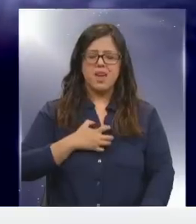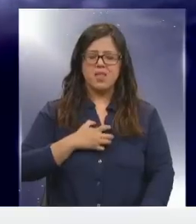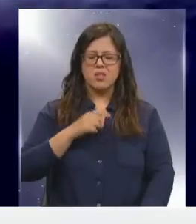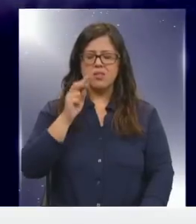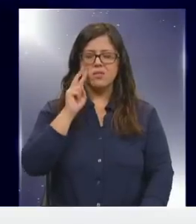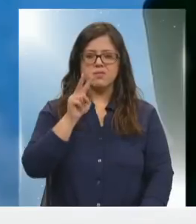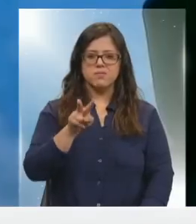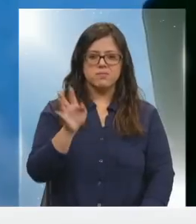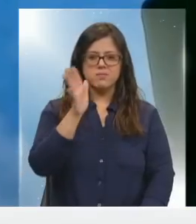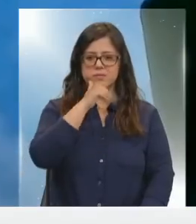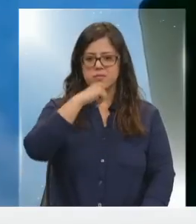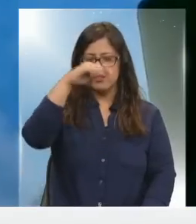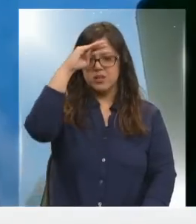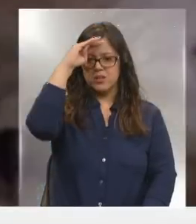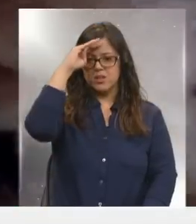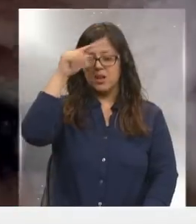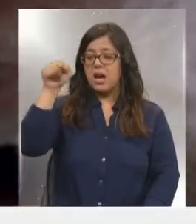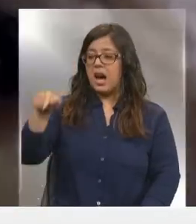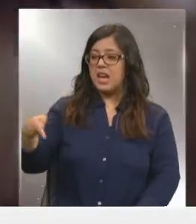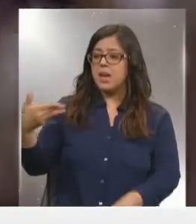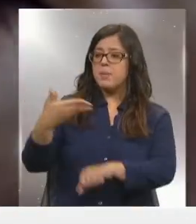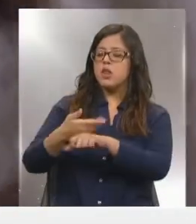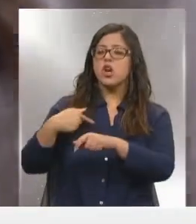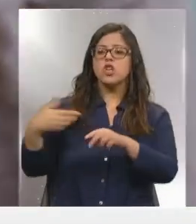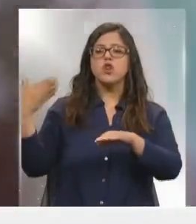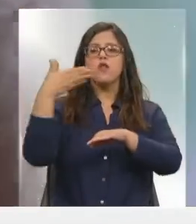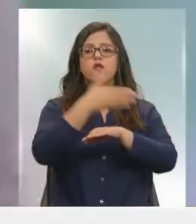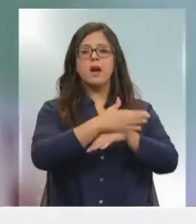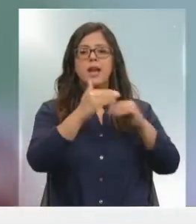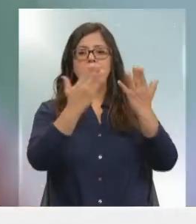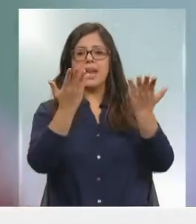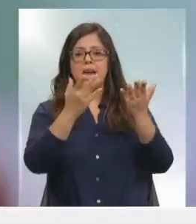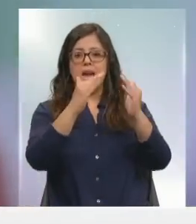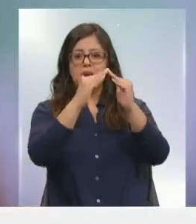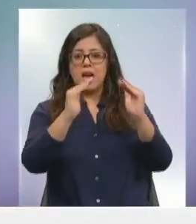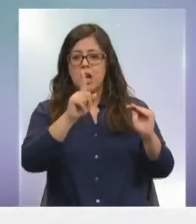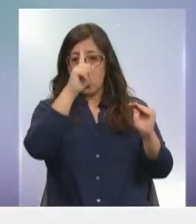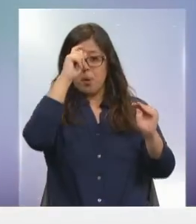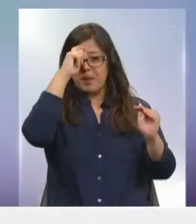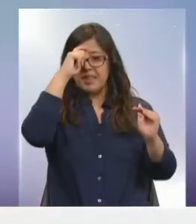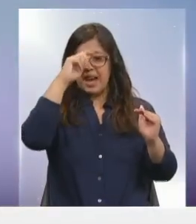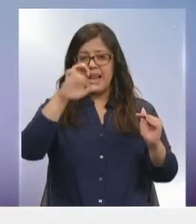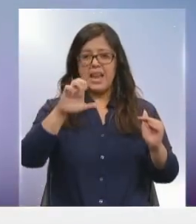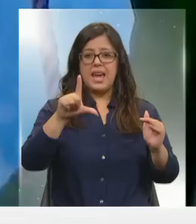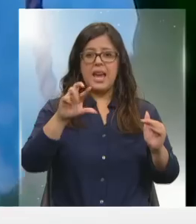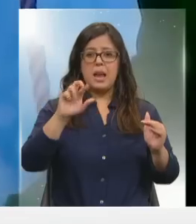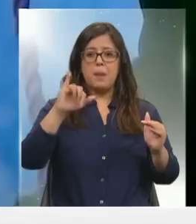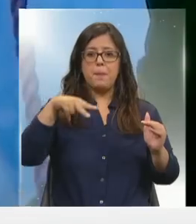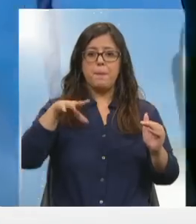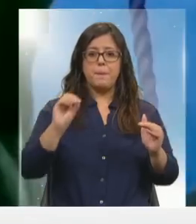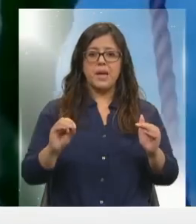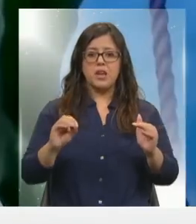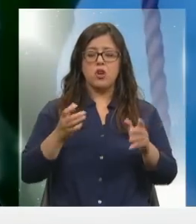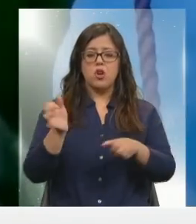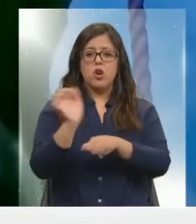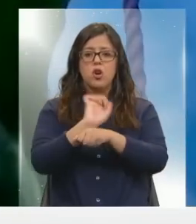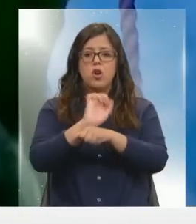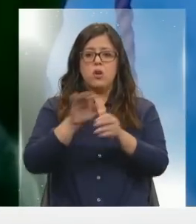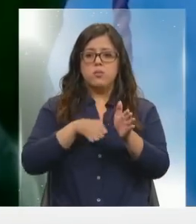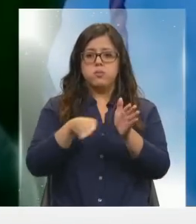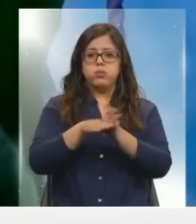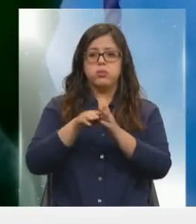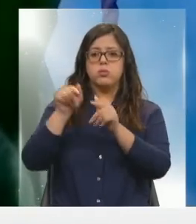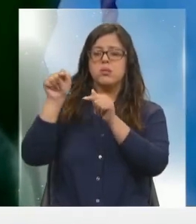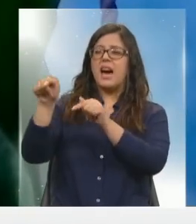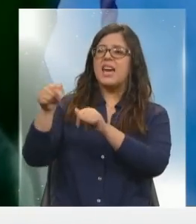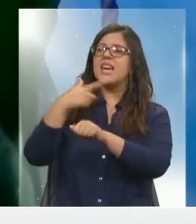desconfianza. Me citó en el hospital del Pino. Para atrás del Pino es peligroso esa cuestión. Ahí me dejó estacionado y justo al frente hay una caja vecina, que